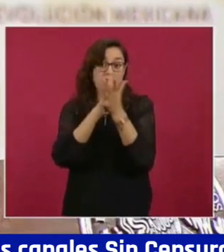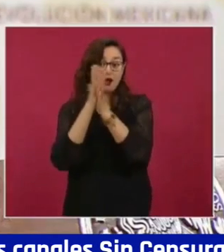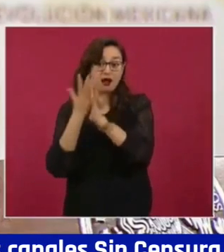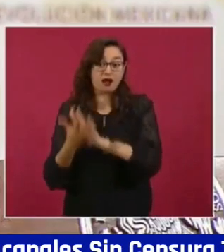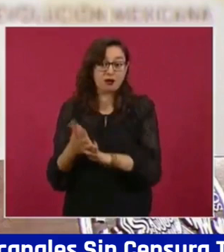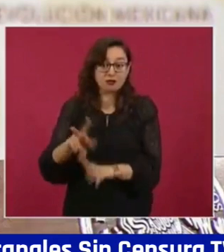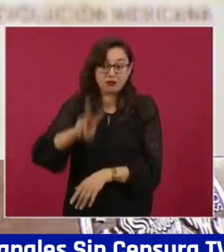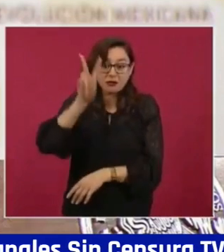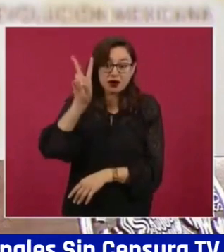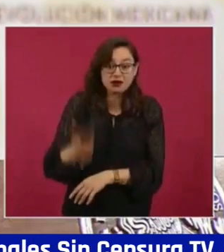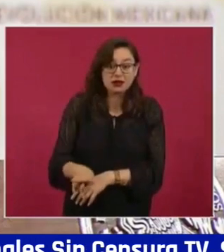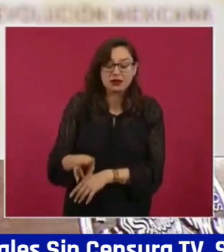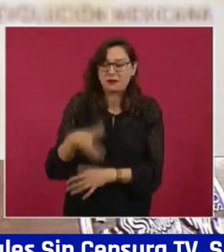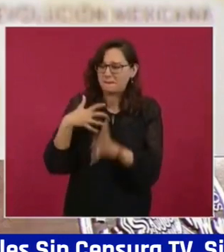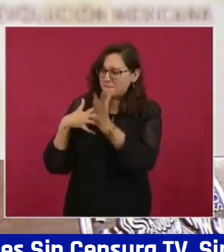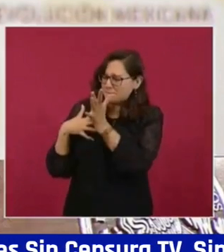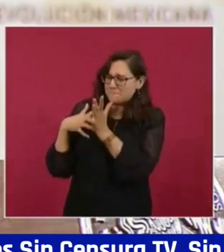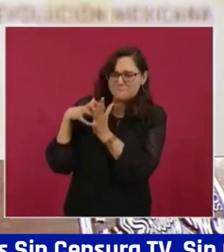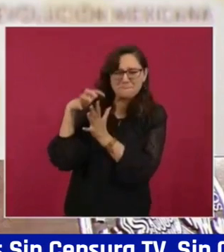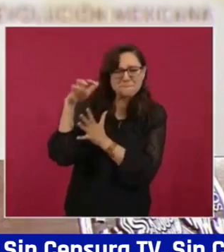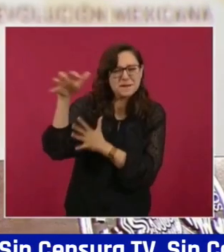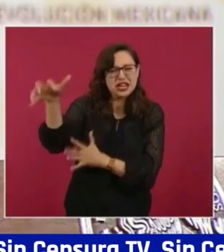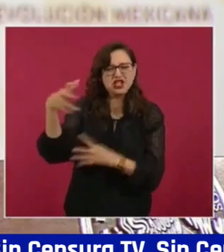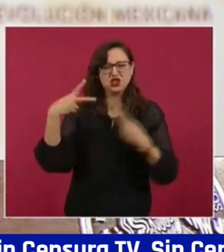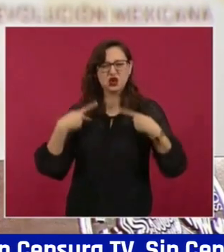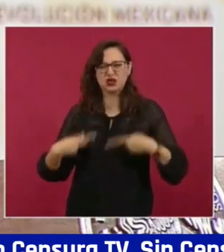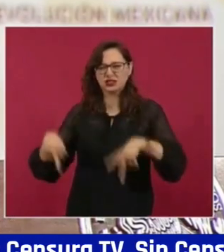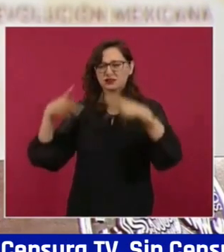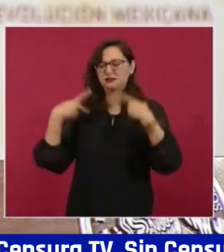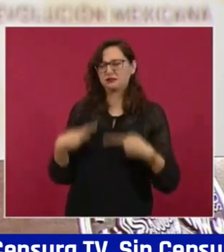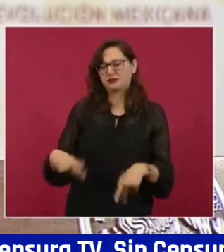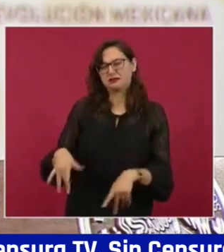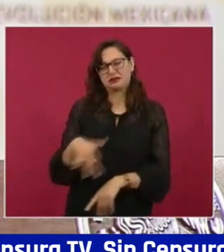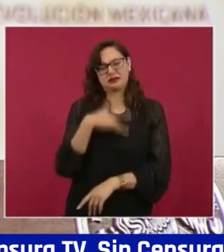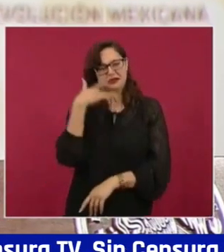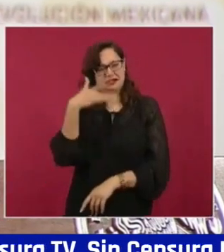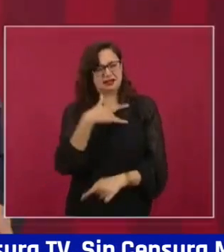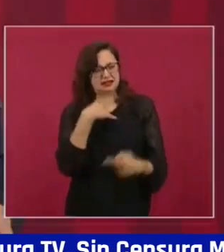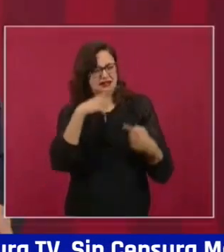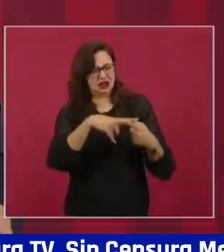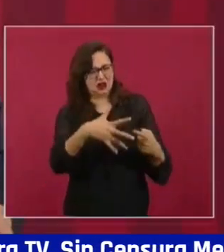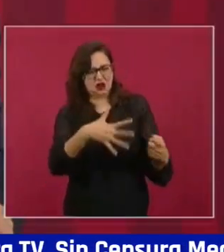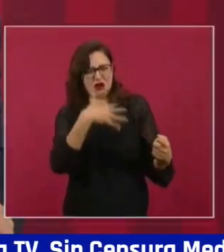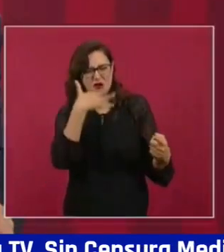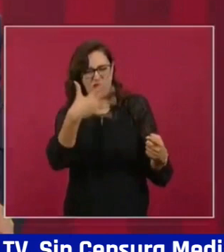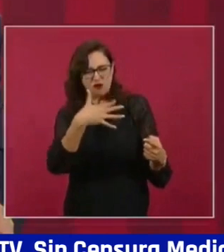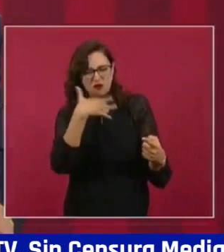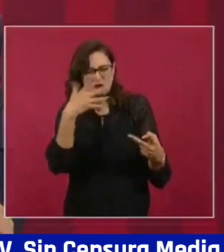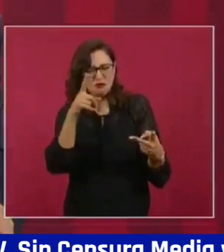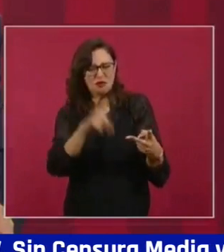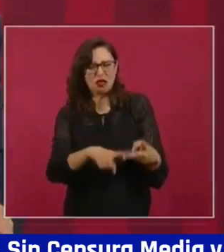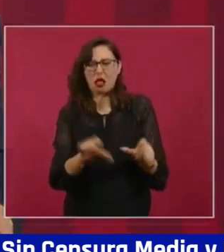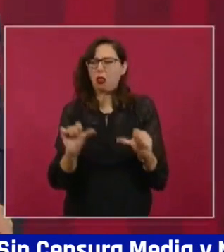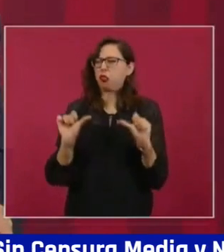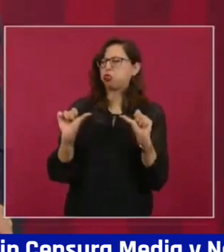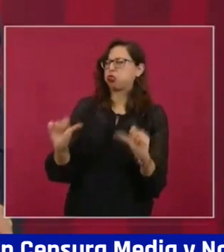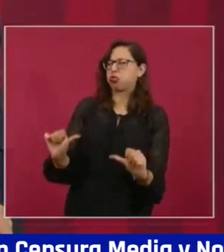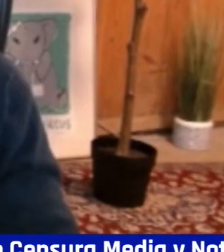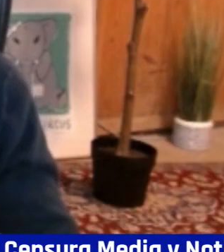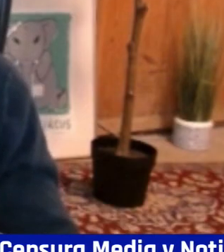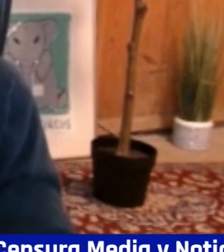causas y a los jóvenes, porque quieren resolverlo todo con el uso de la fuerza y con gran